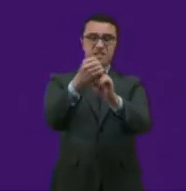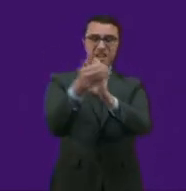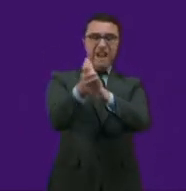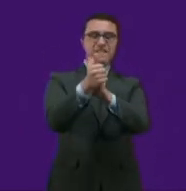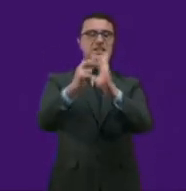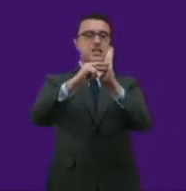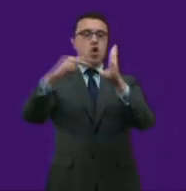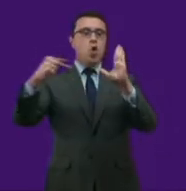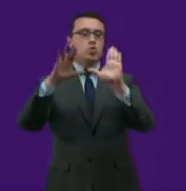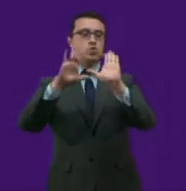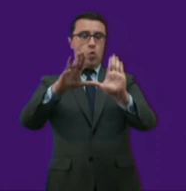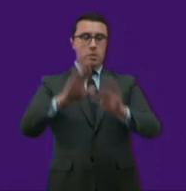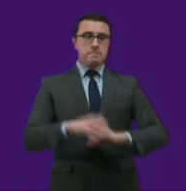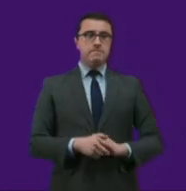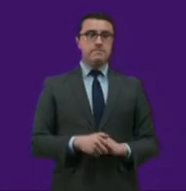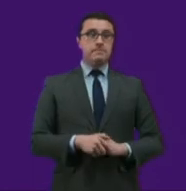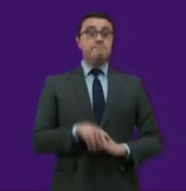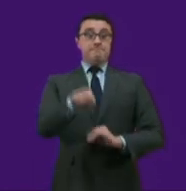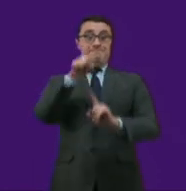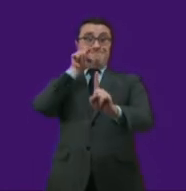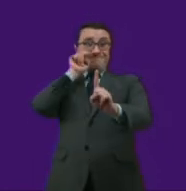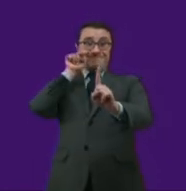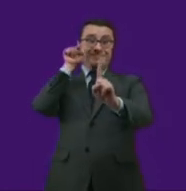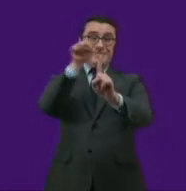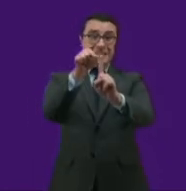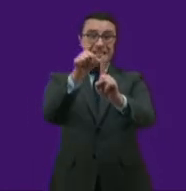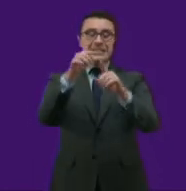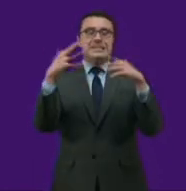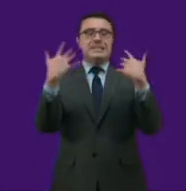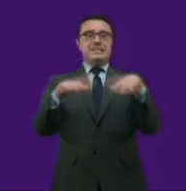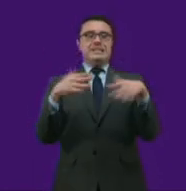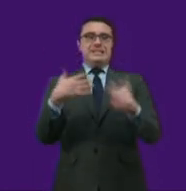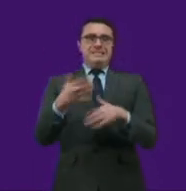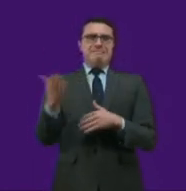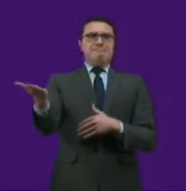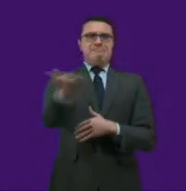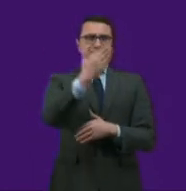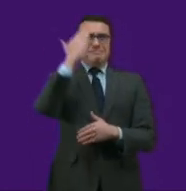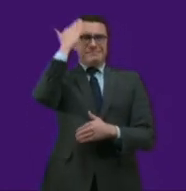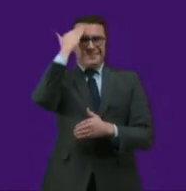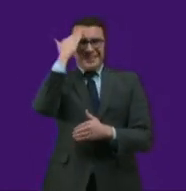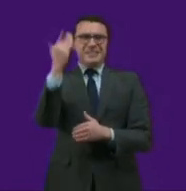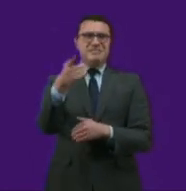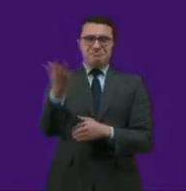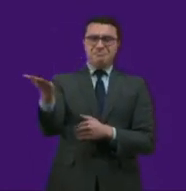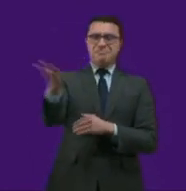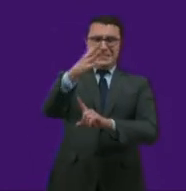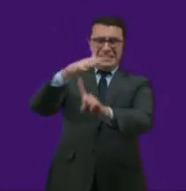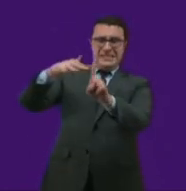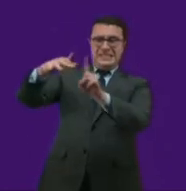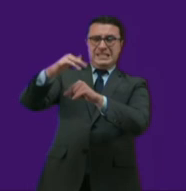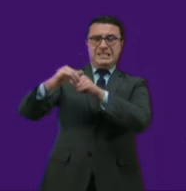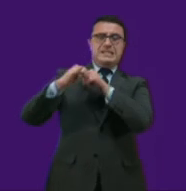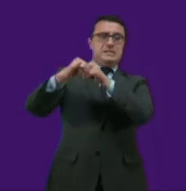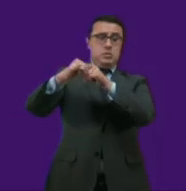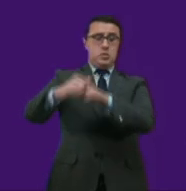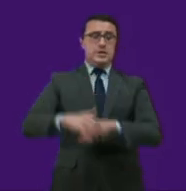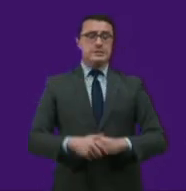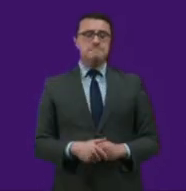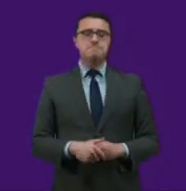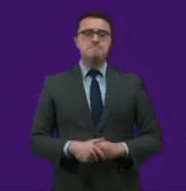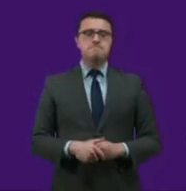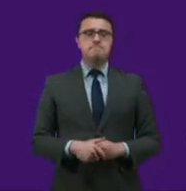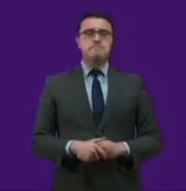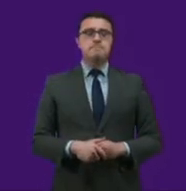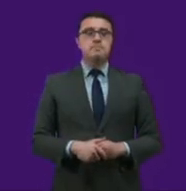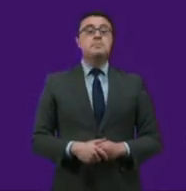ser un reto que seguramente ustedes me van a decir que también lo están viviendo. Quisiera escuchar